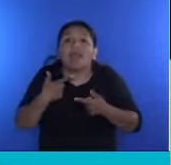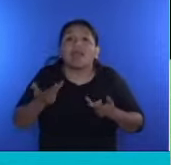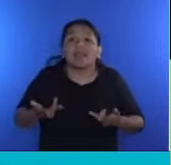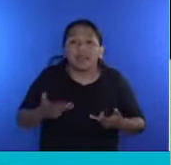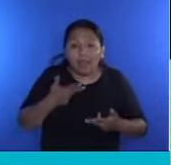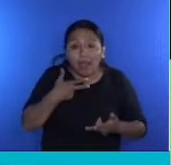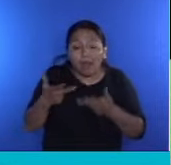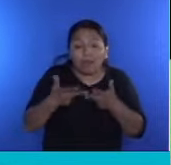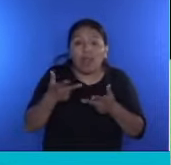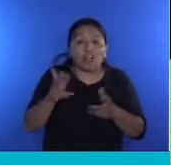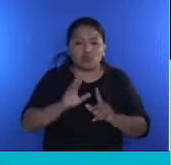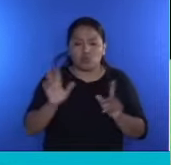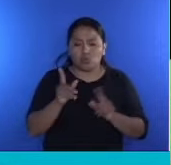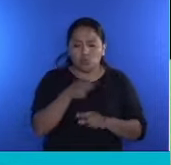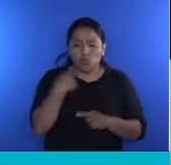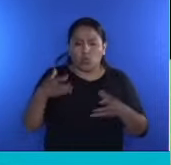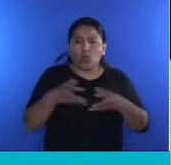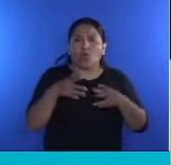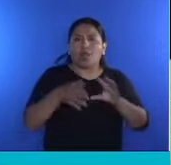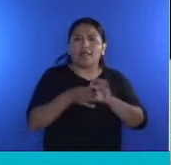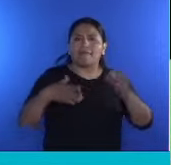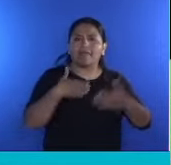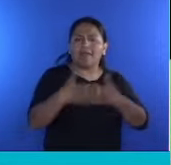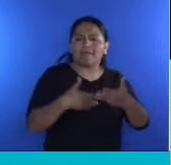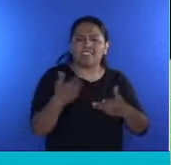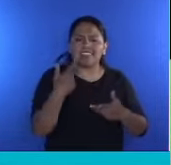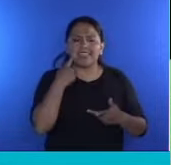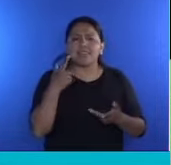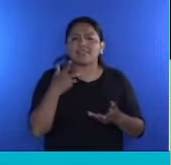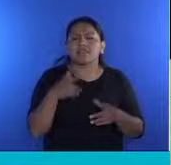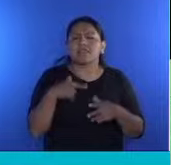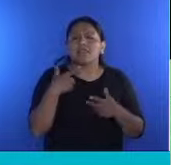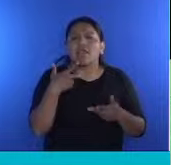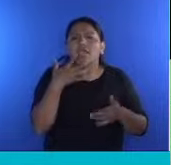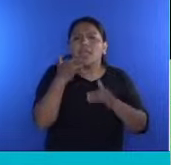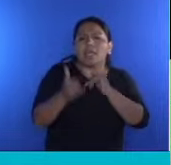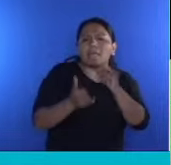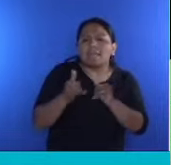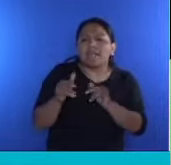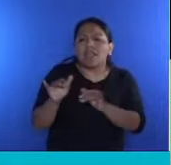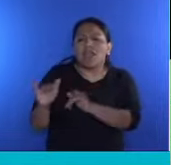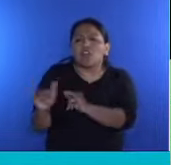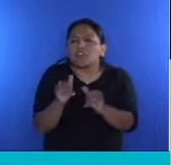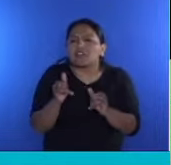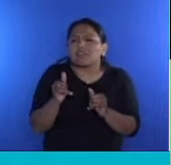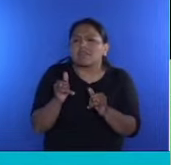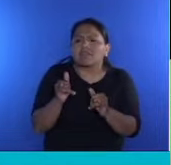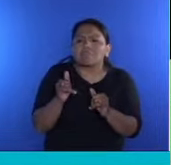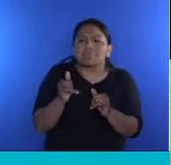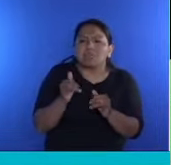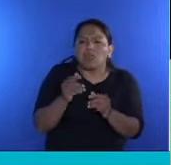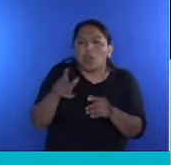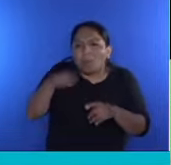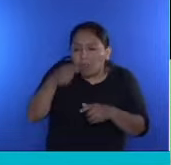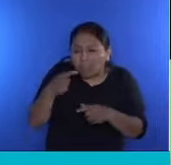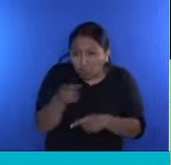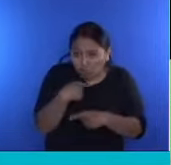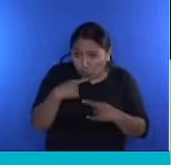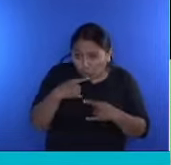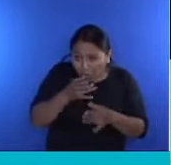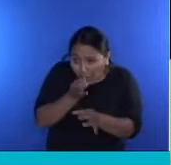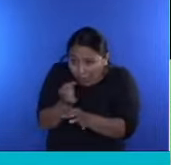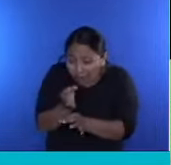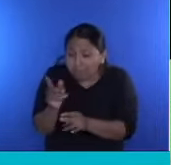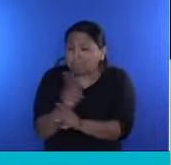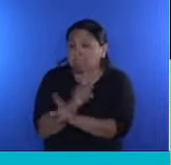Libertad Avanza la que tiene intendencias que explican a los pibes cómo drogarse. No es la Libertad Avanza. No es la Libertad Avanza